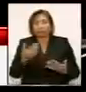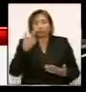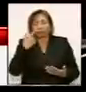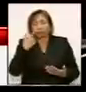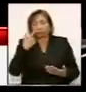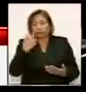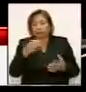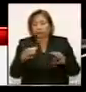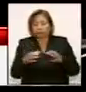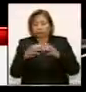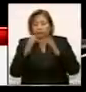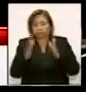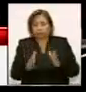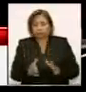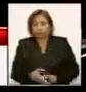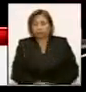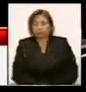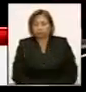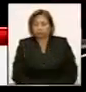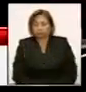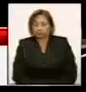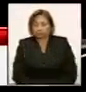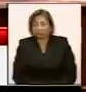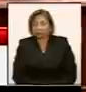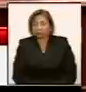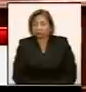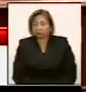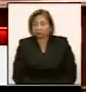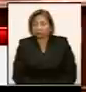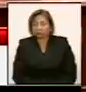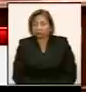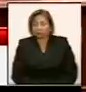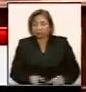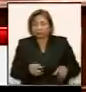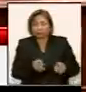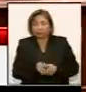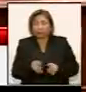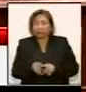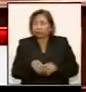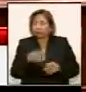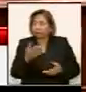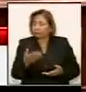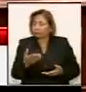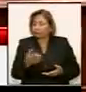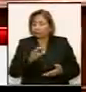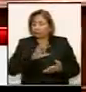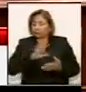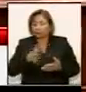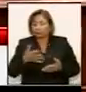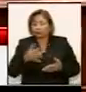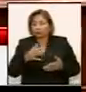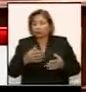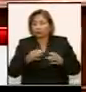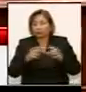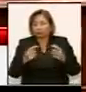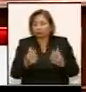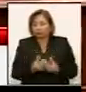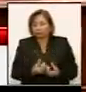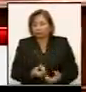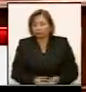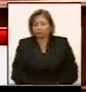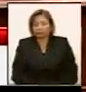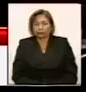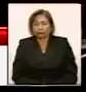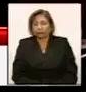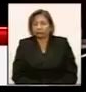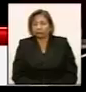antes que nada, es congresista. Pero claro, también no le corresponde a usted, pero es el quinto de la bancada liberal. Por